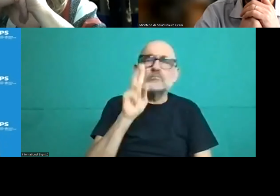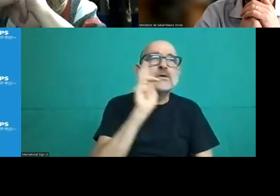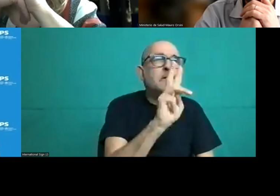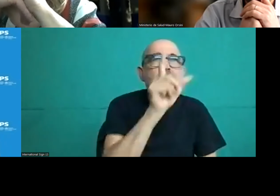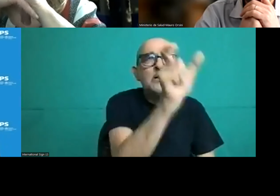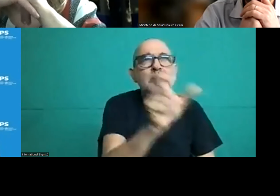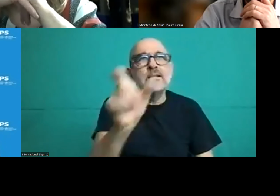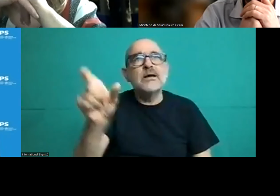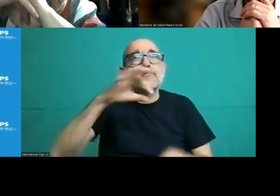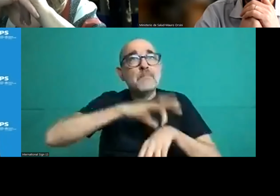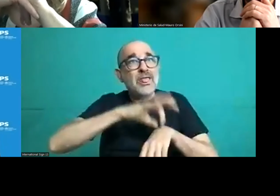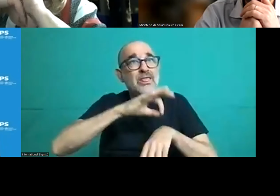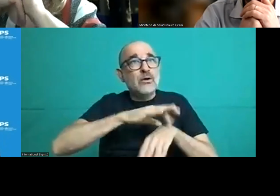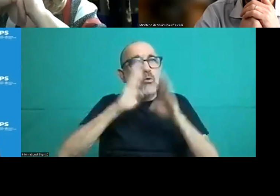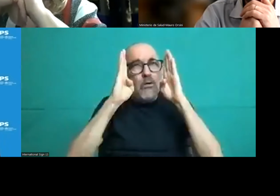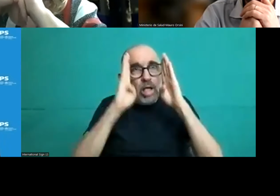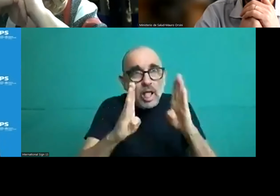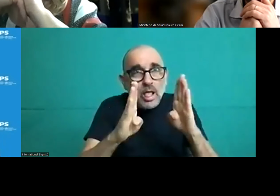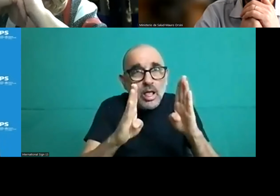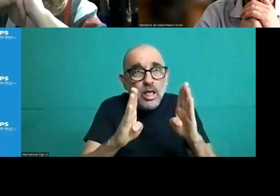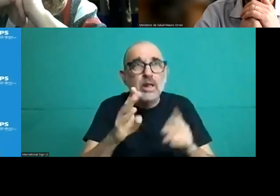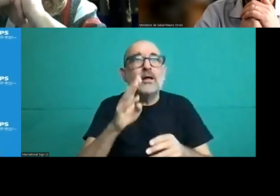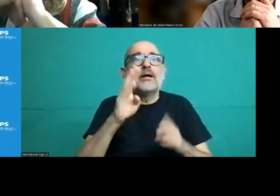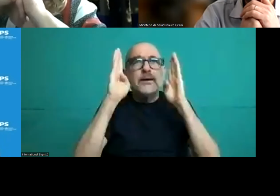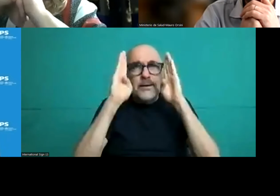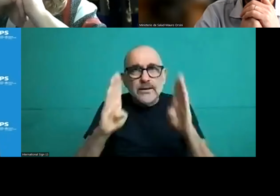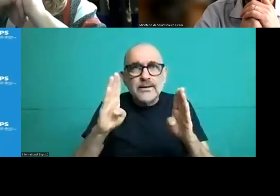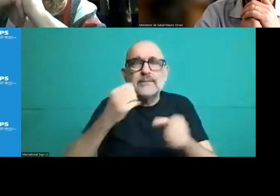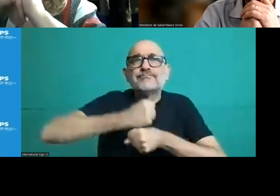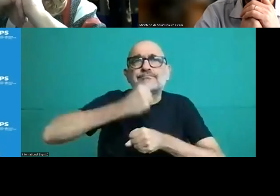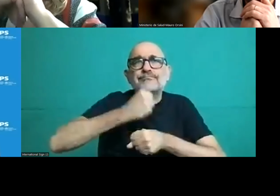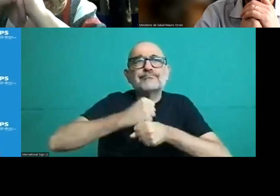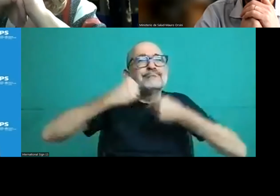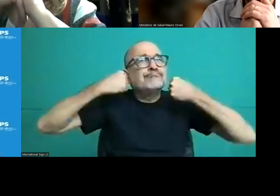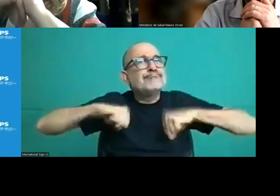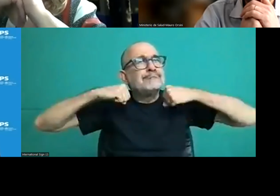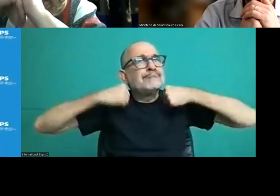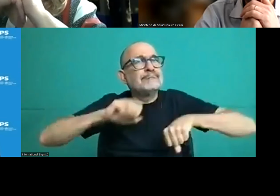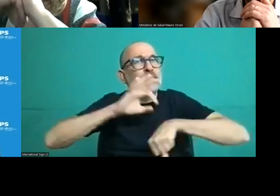tan empatético ese médico es y qué tanto